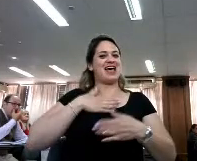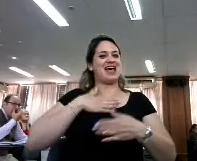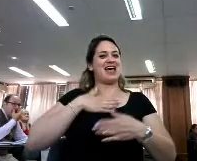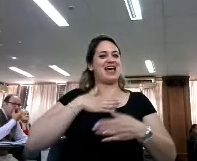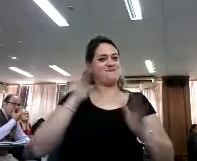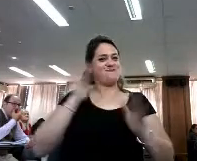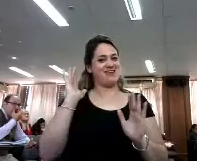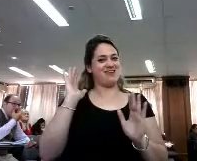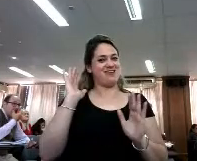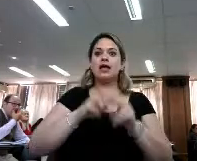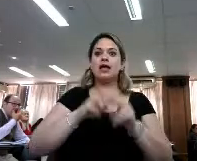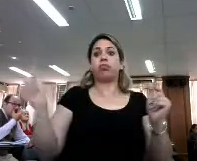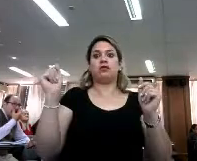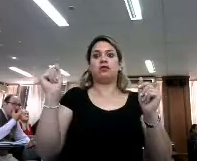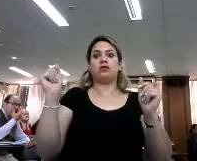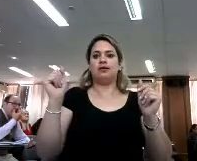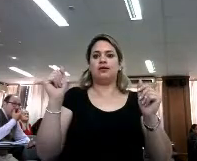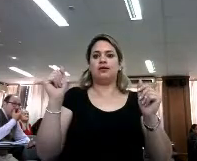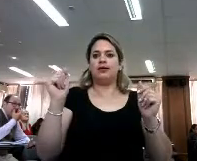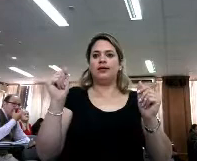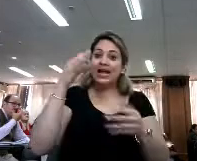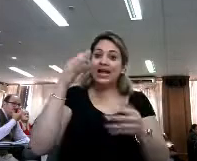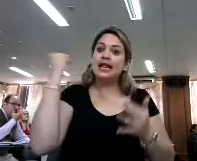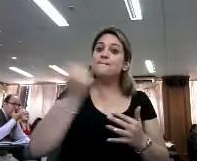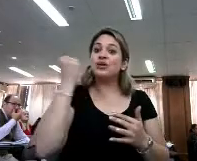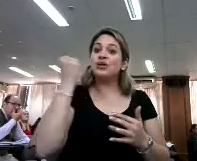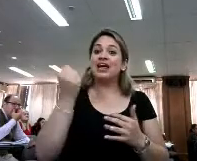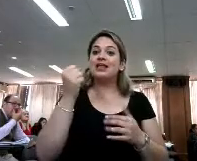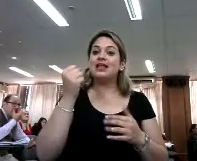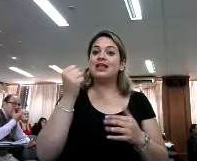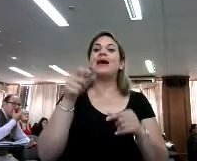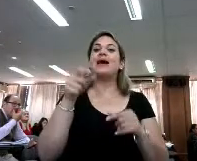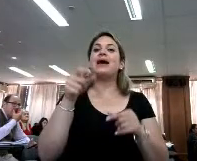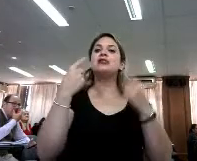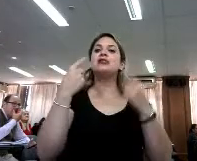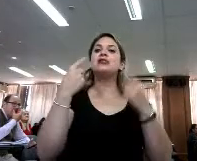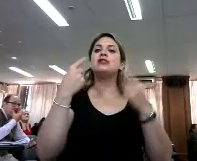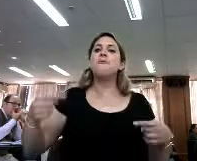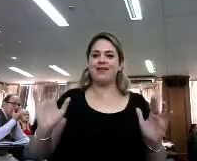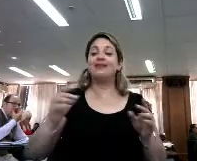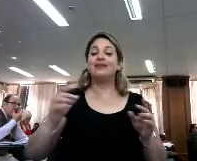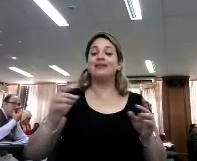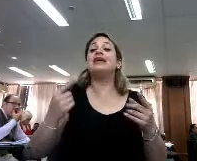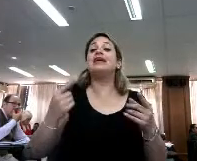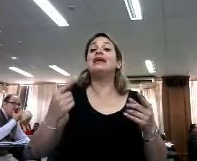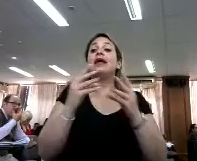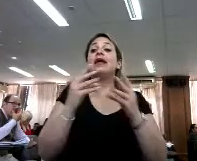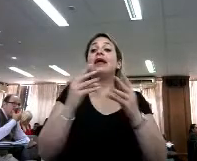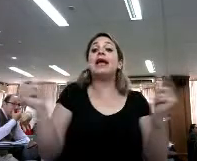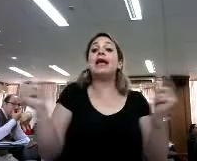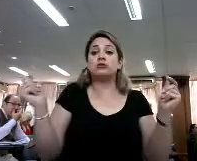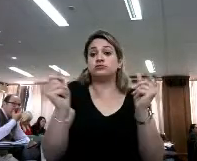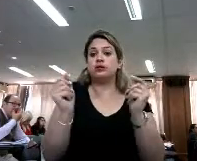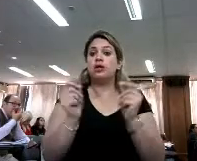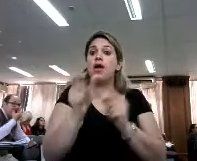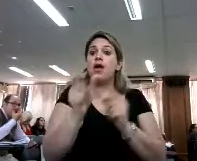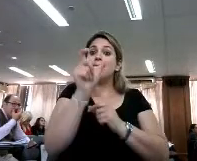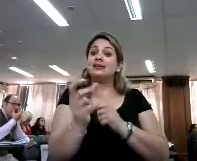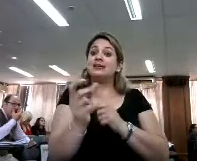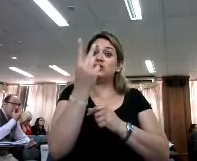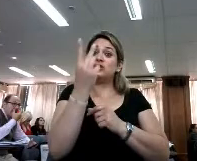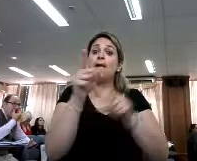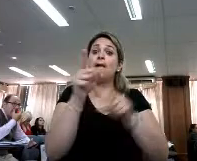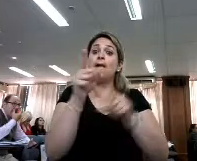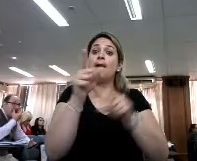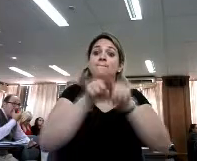agota y es característica fundamental de este tipo de bienes, que se agote. No hay dos personas que puedan estar sentadas en la